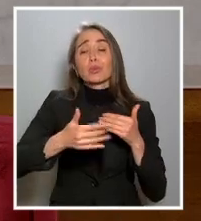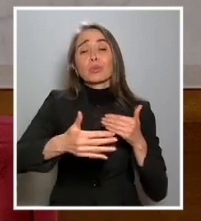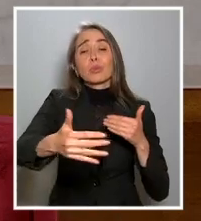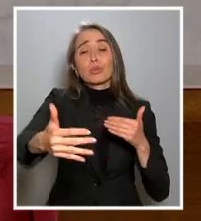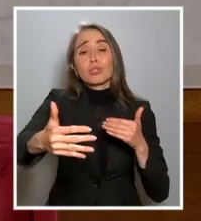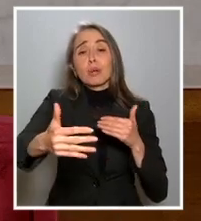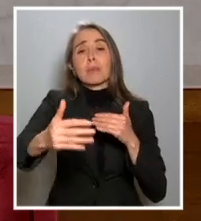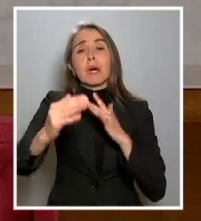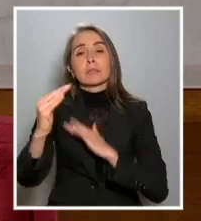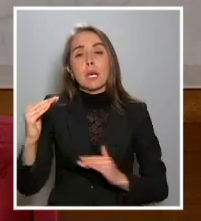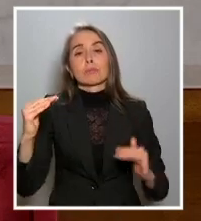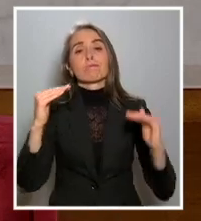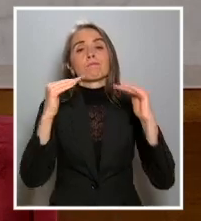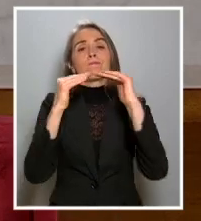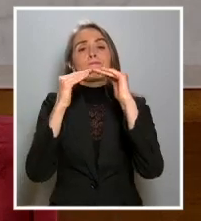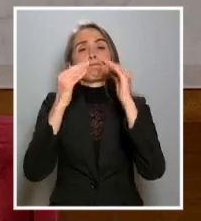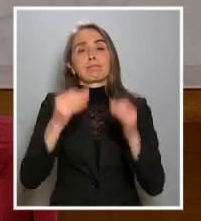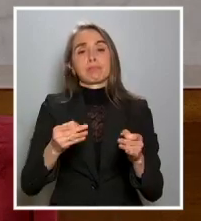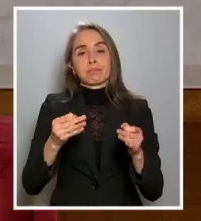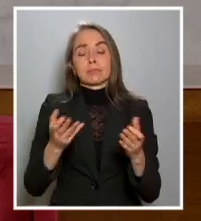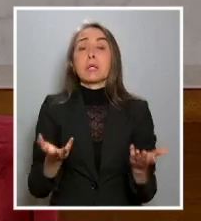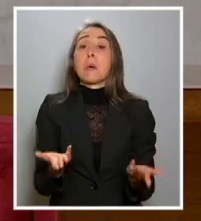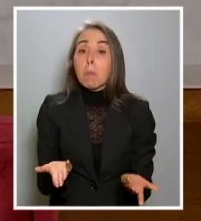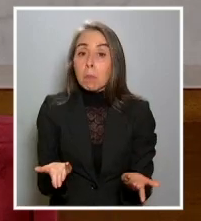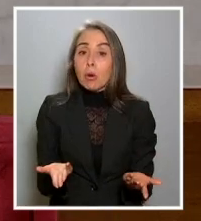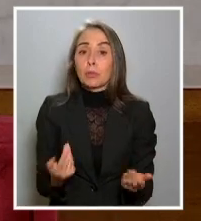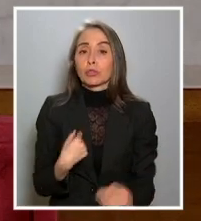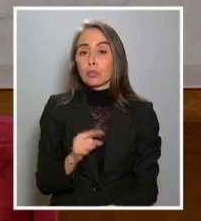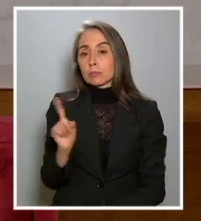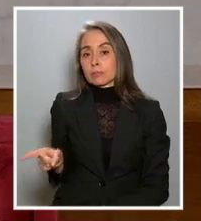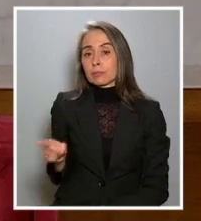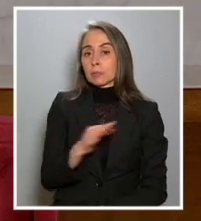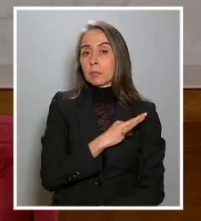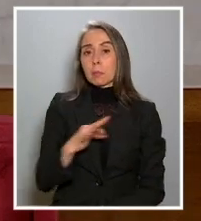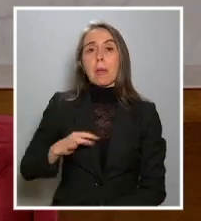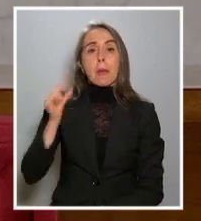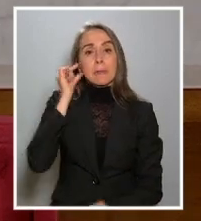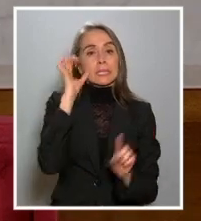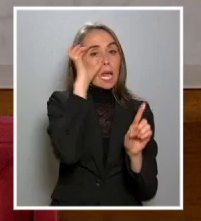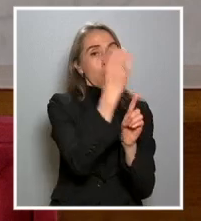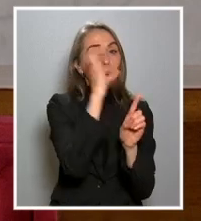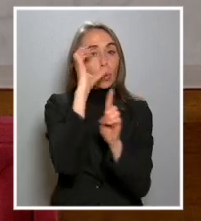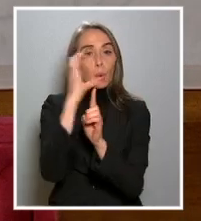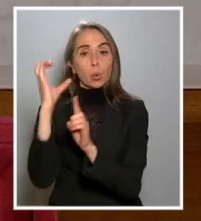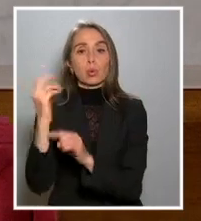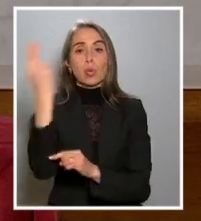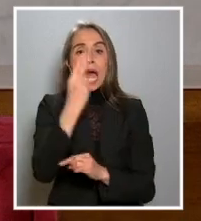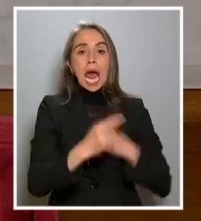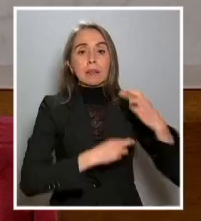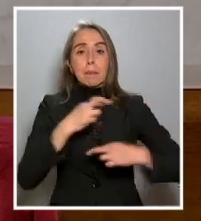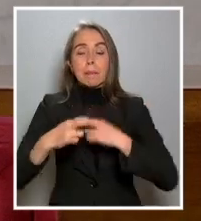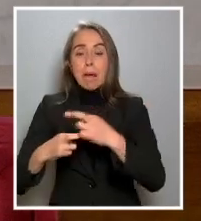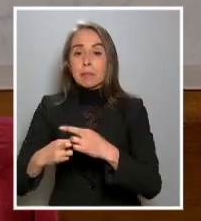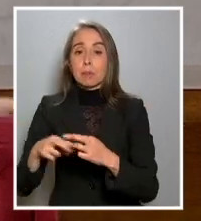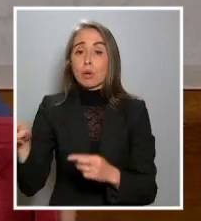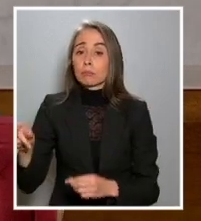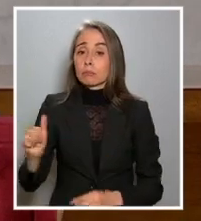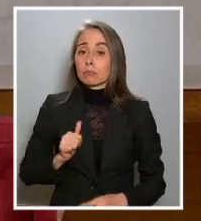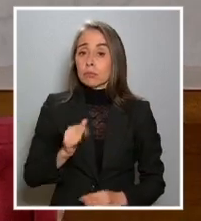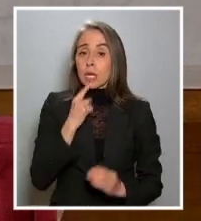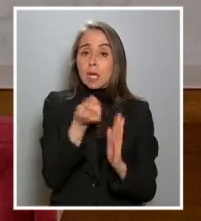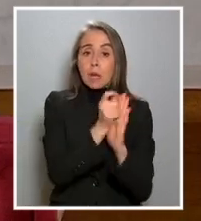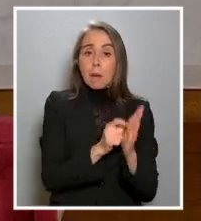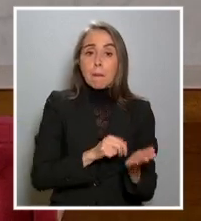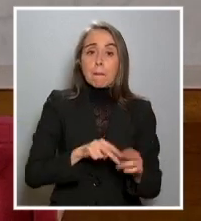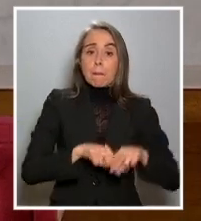estar a la altura. Por lo mismo, le he encargado a la ministra de las Culturas, las Artes y el Patrimonio hacer realidad el compromiso